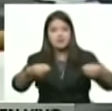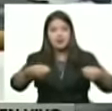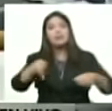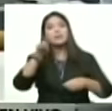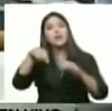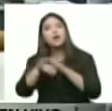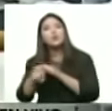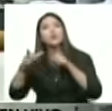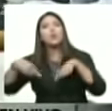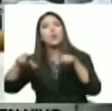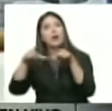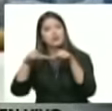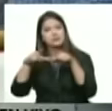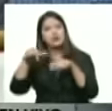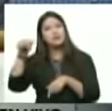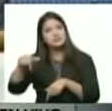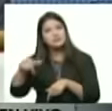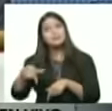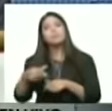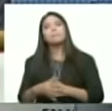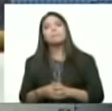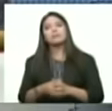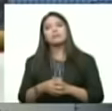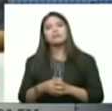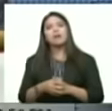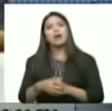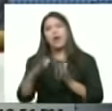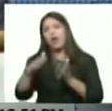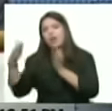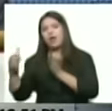sala Venus, contigua a esta sala